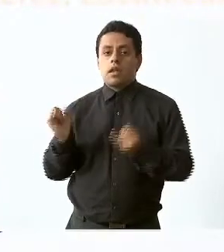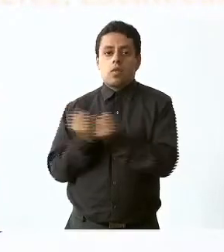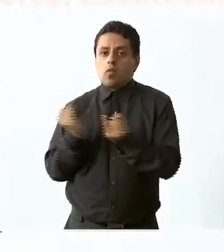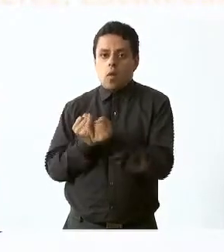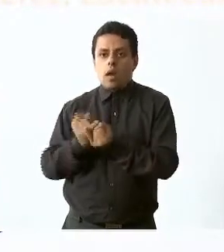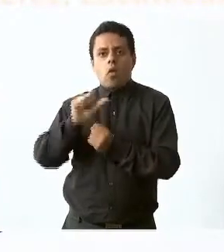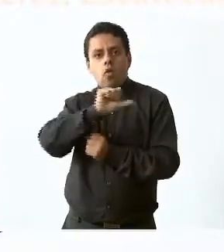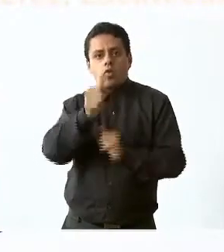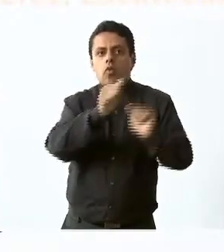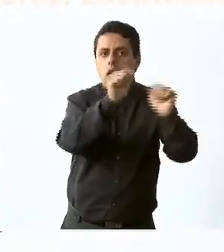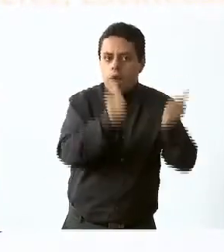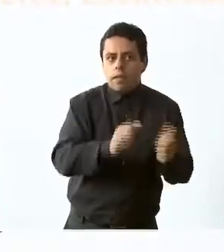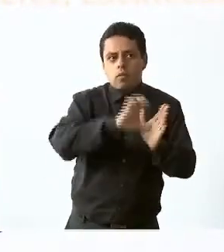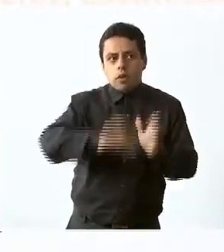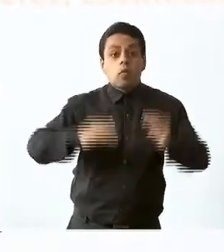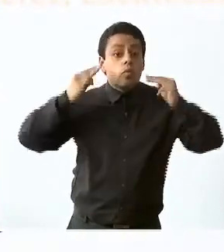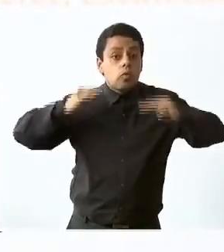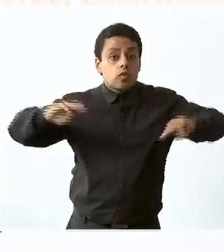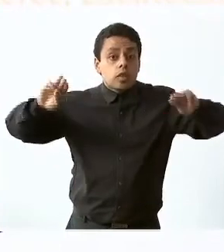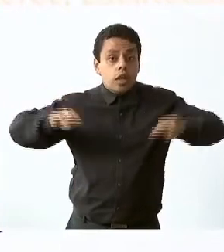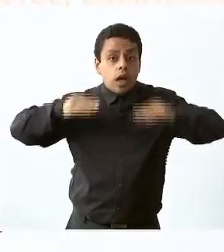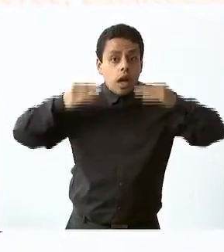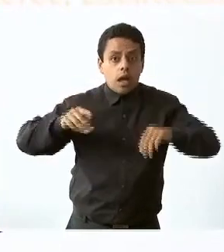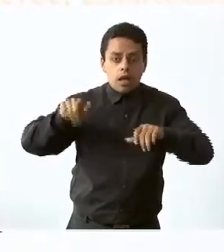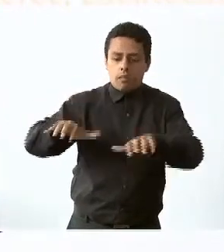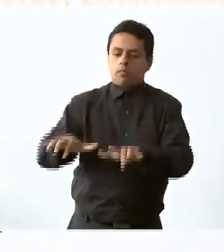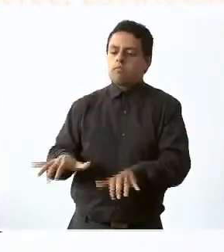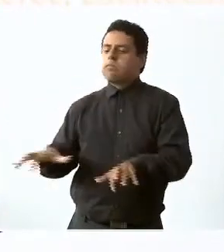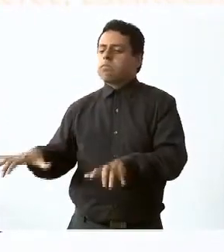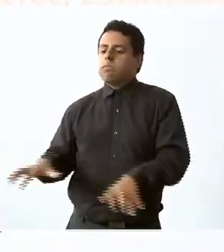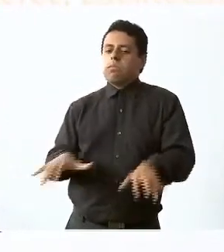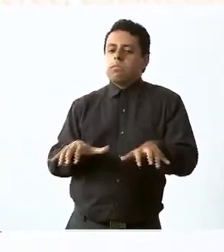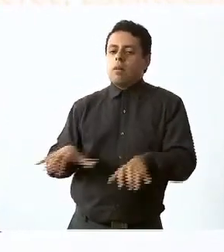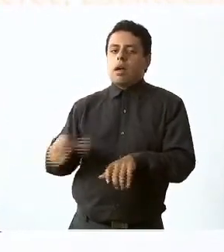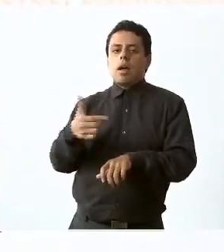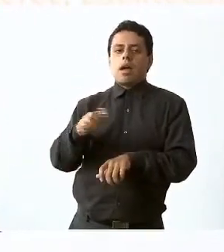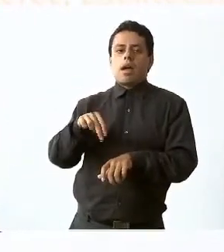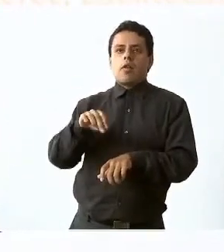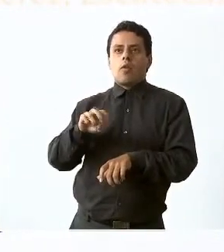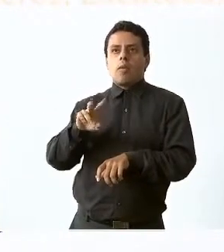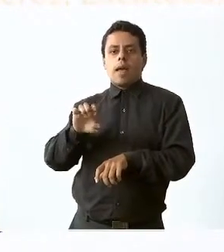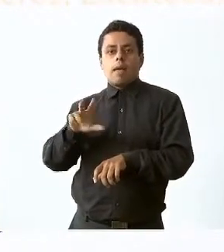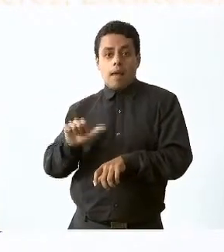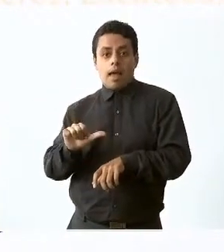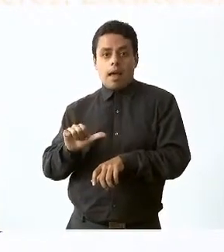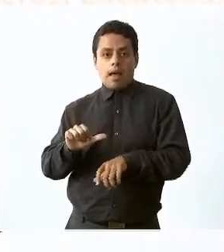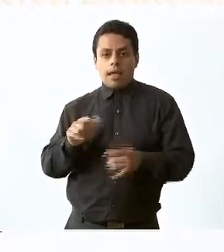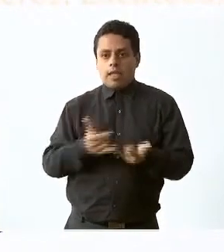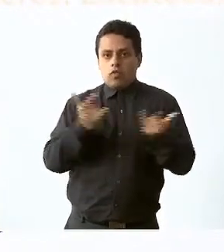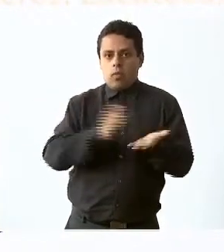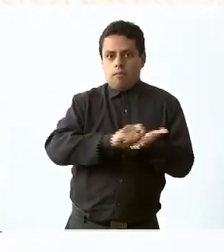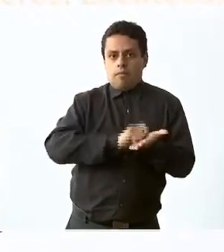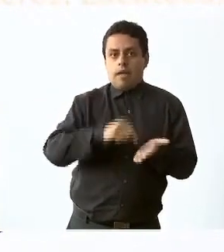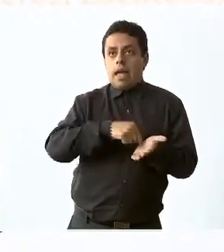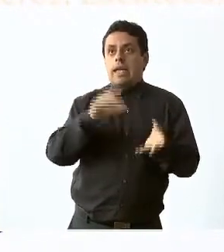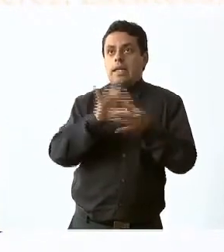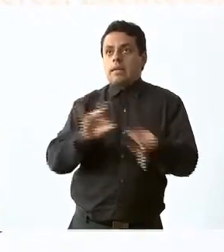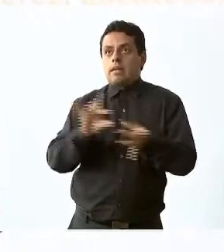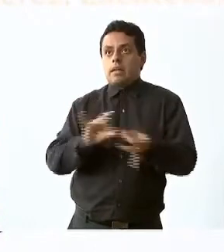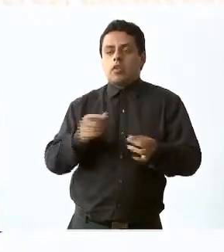Por ejemplo, con la música en piano de Genoveva, leemos: me pareces, oh